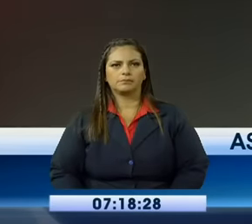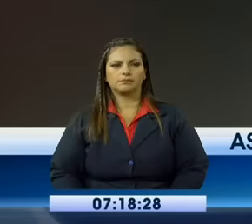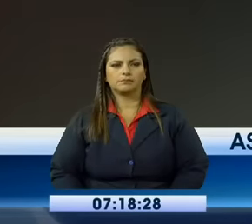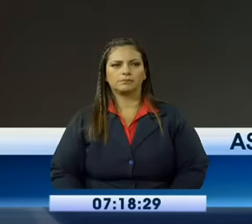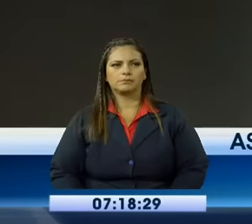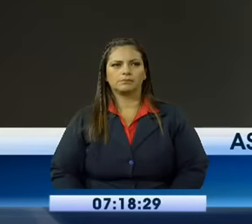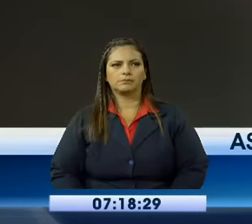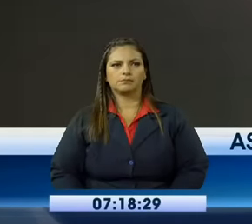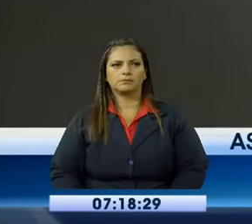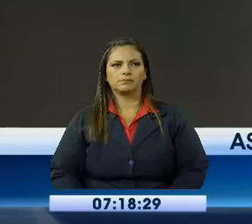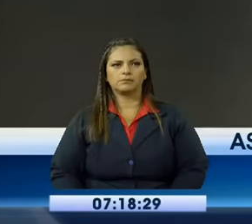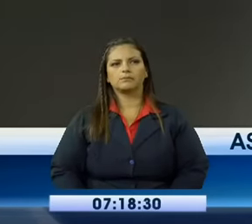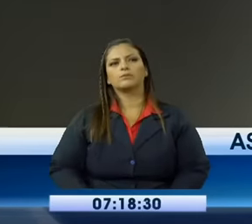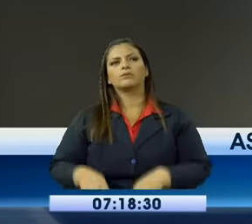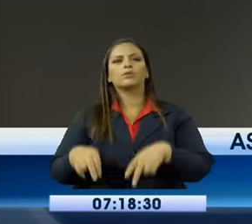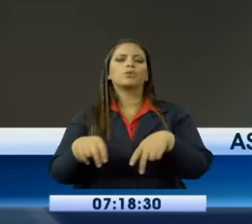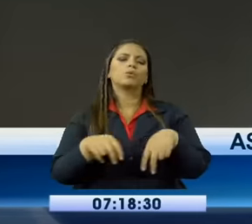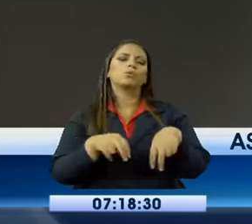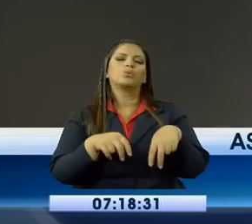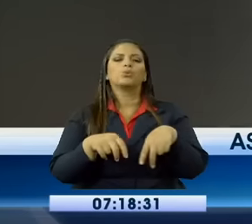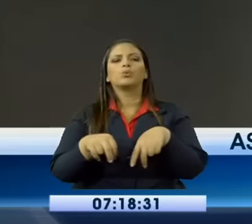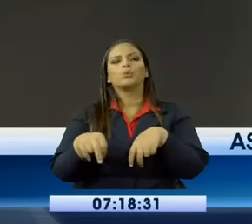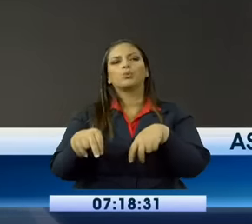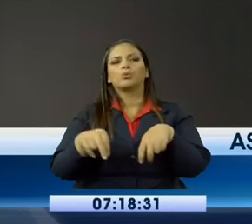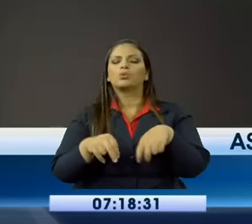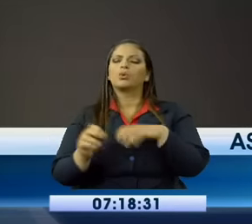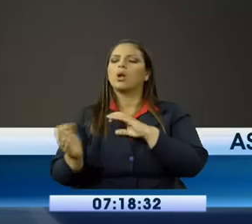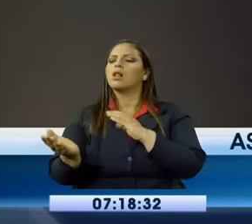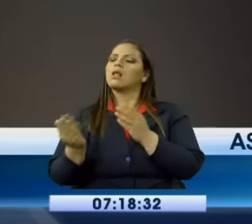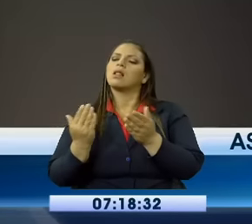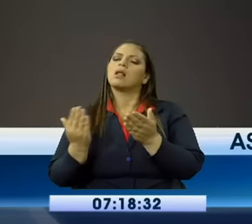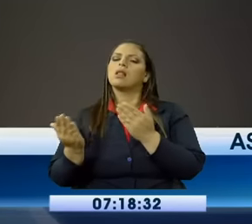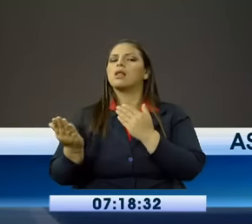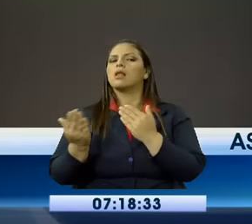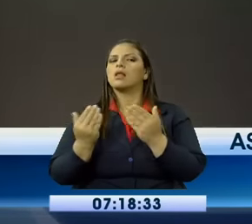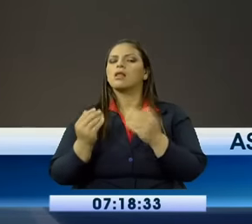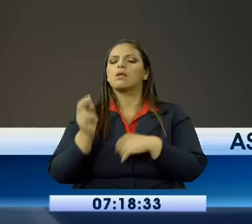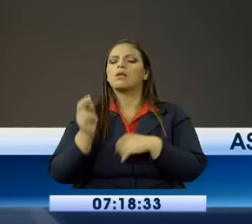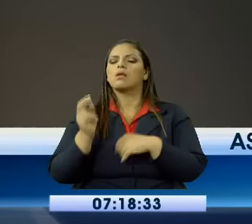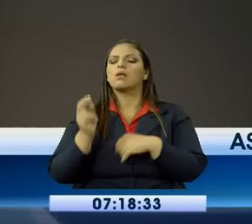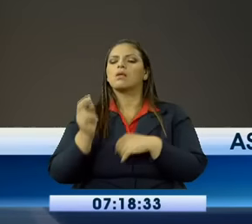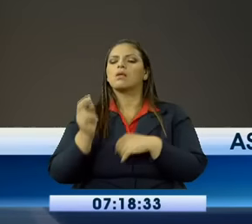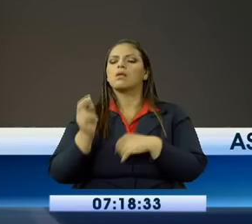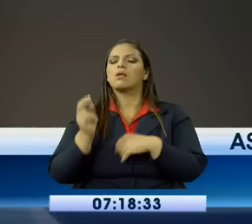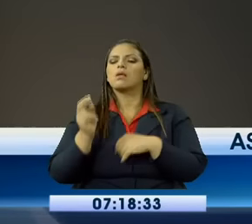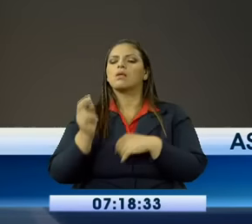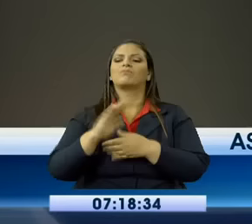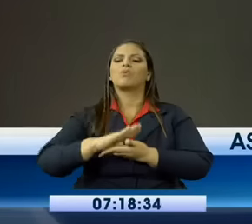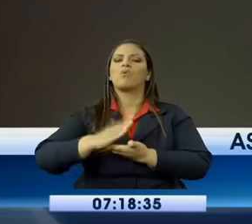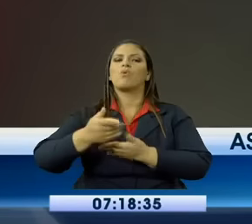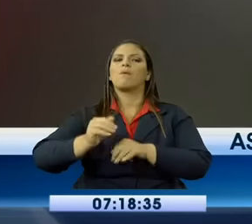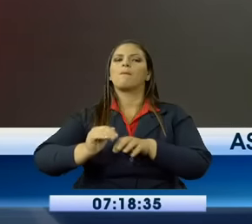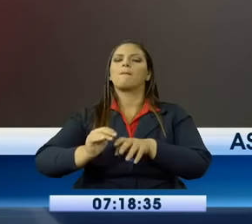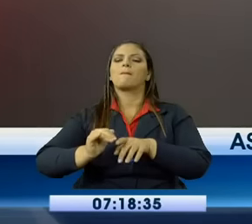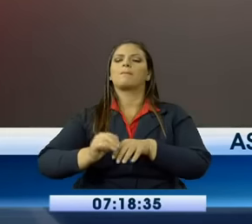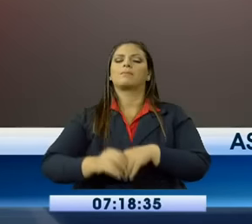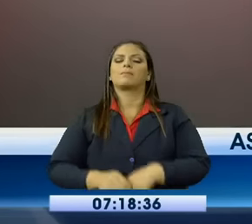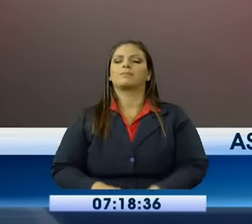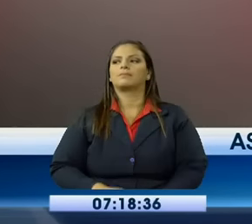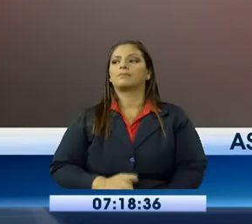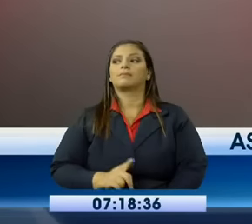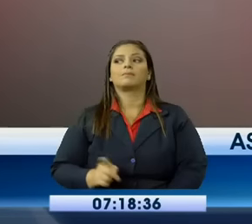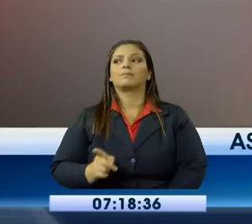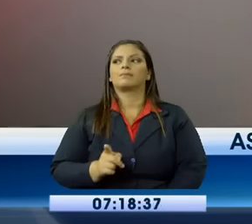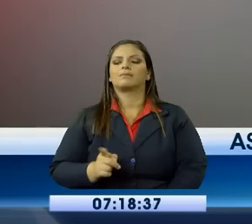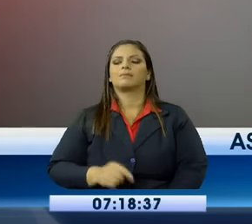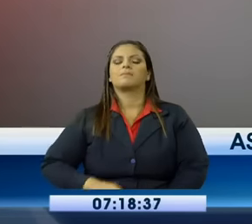llega. Mira, mira. Así es. Mira, ahí está. Ahí conversan. Y entonces ella dice, ve, a esta le señala, ve, esa de ahí es la que está pagando.